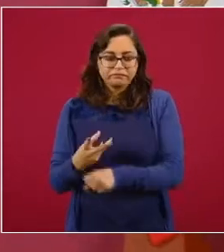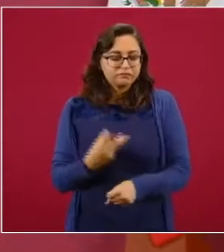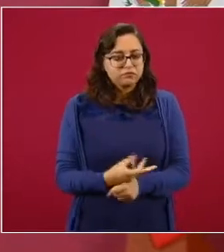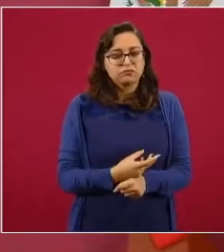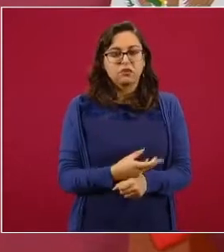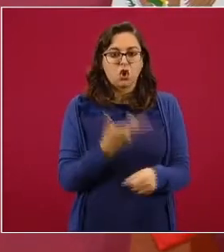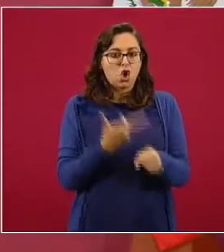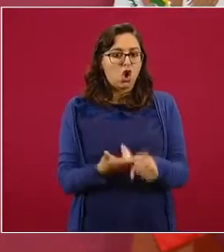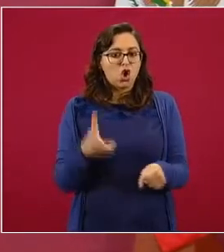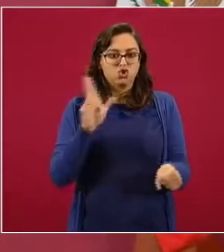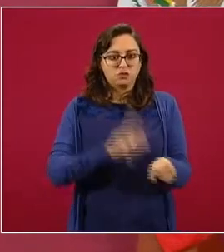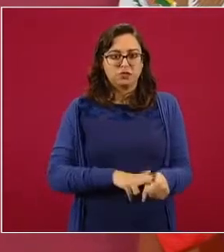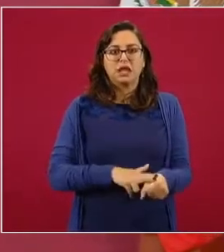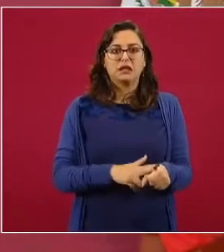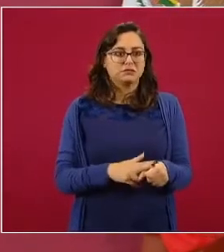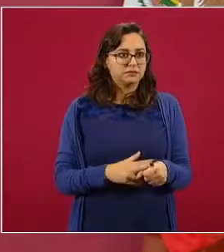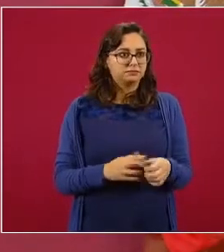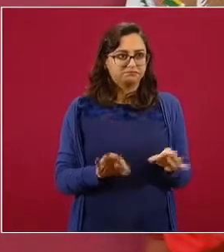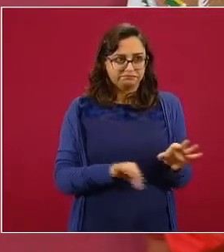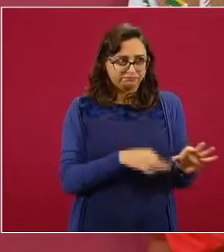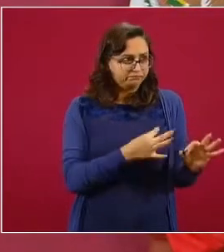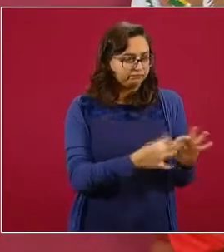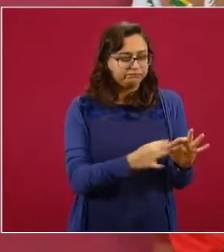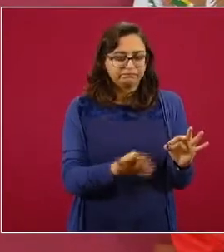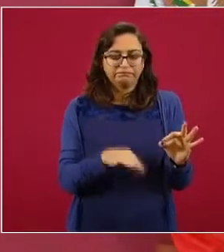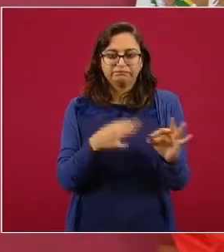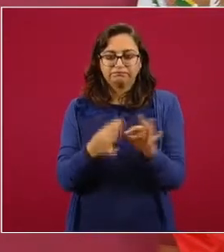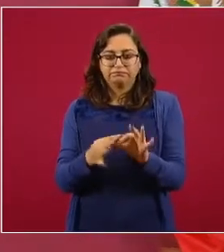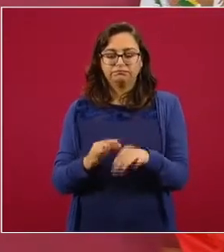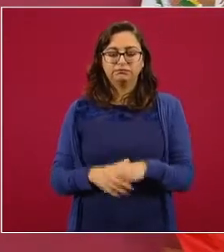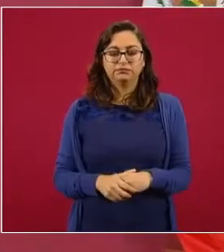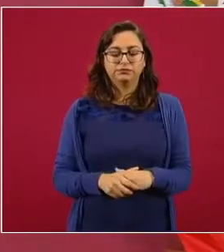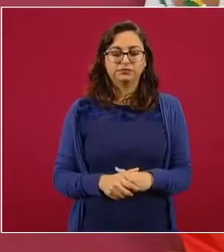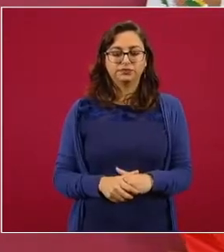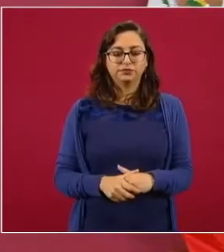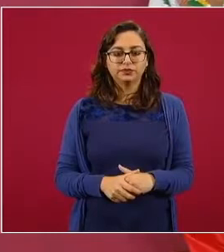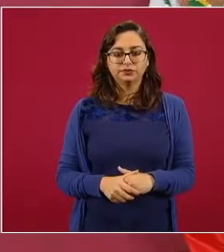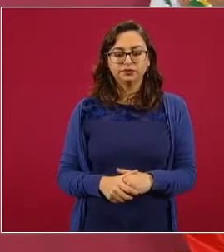los hospitales. Tenemos, a ver si ponen